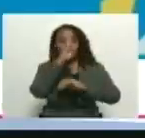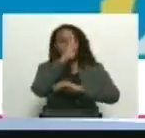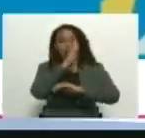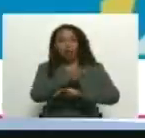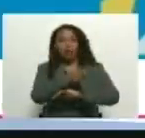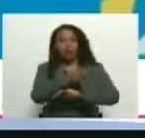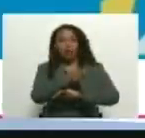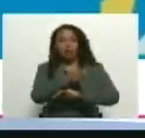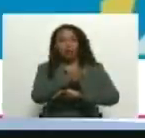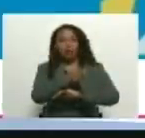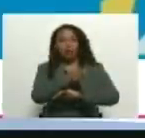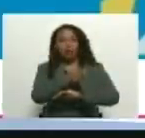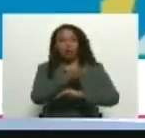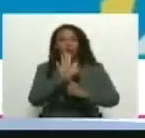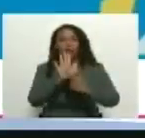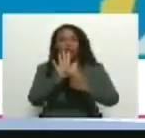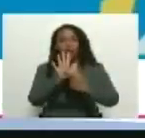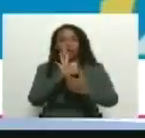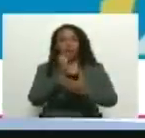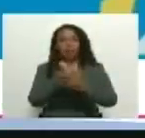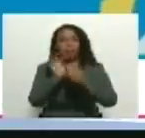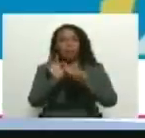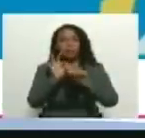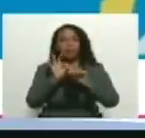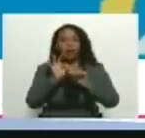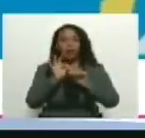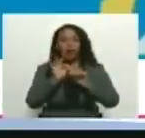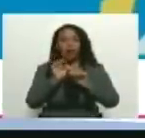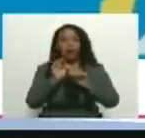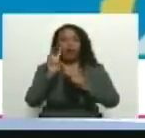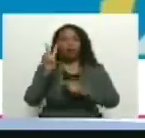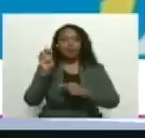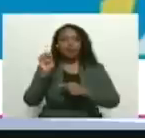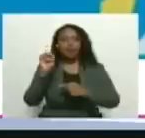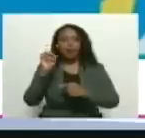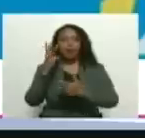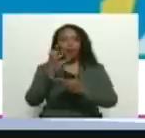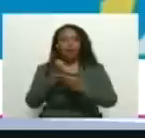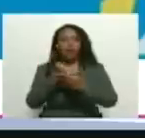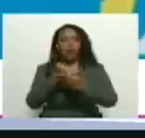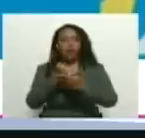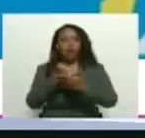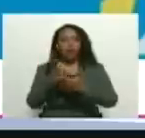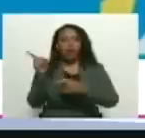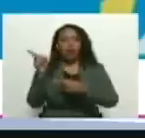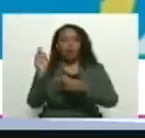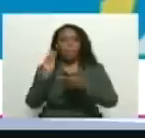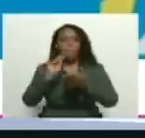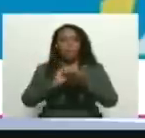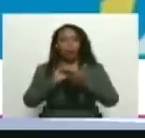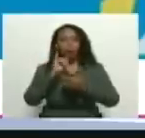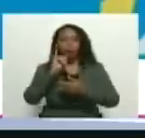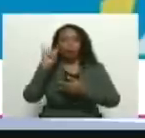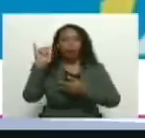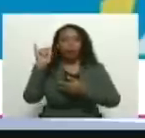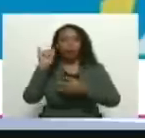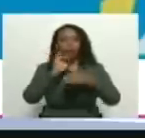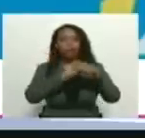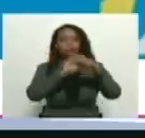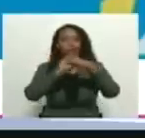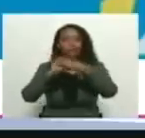a través de una aplicación especial, la Ven App, quienes pongan sus denuncias, sus